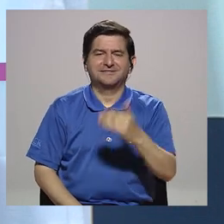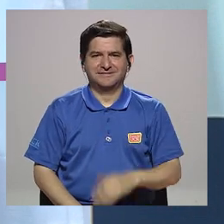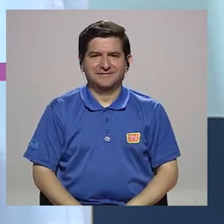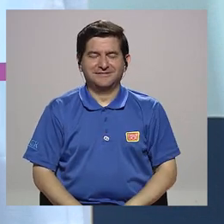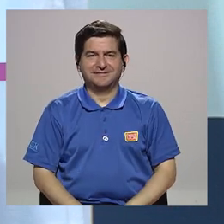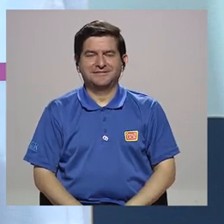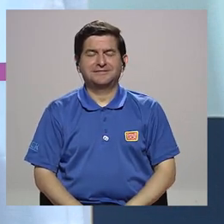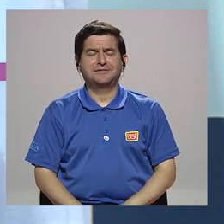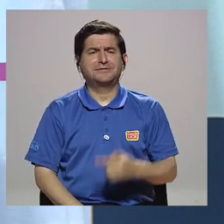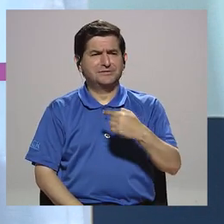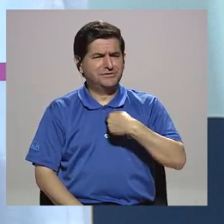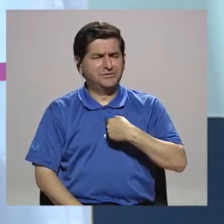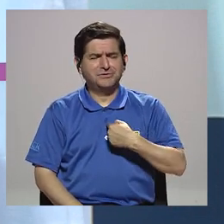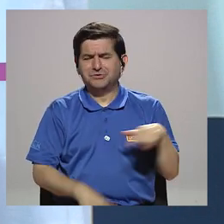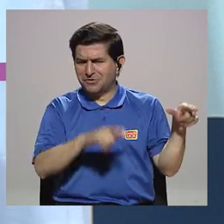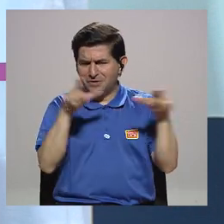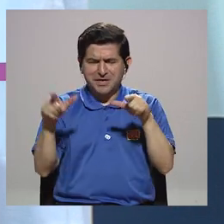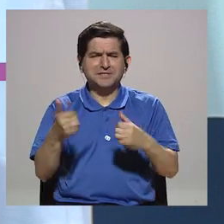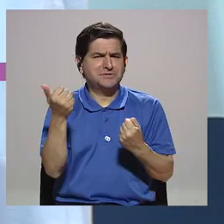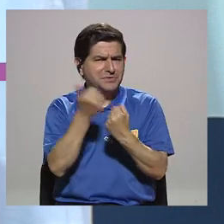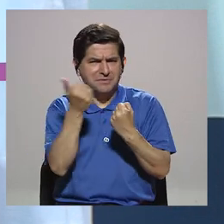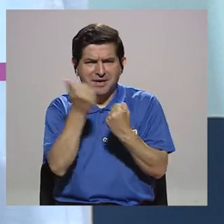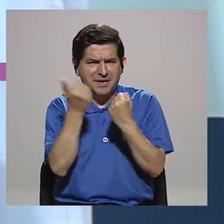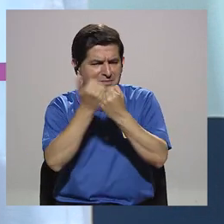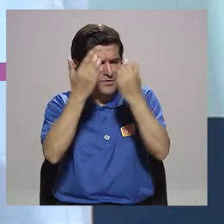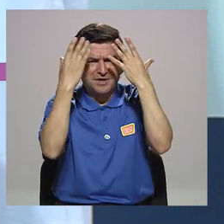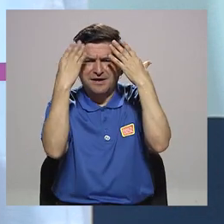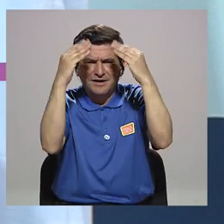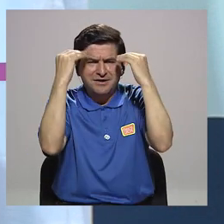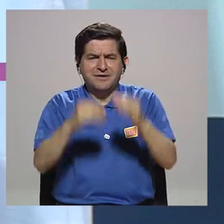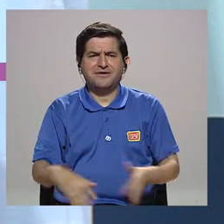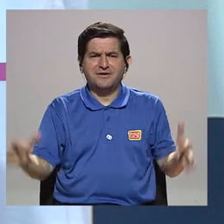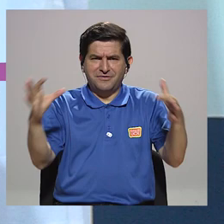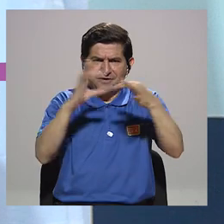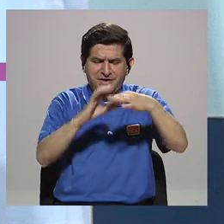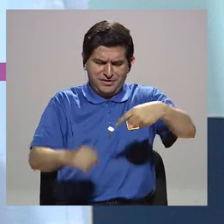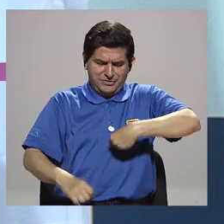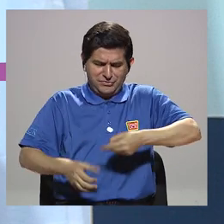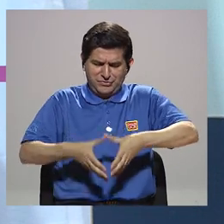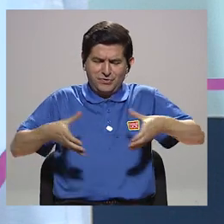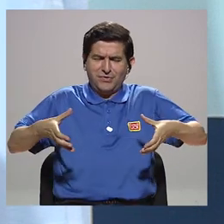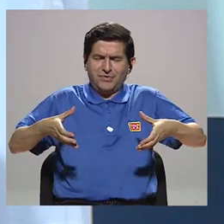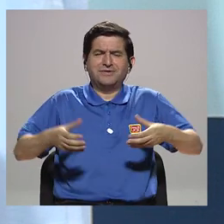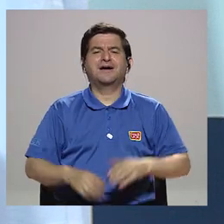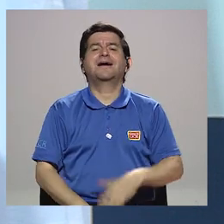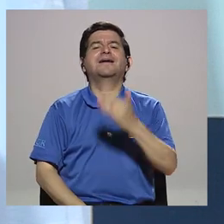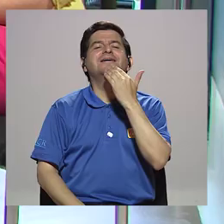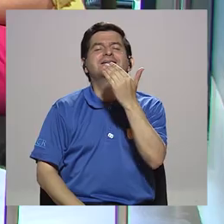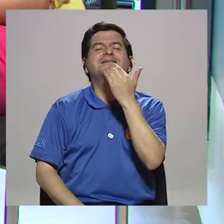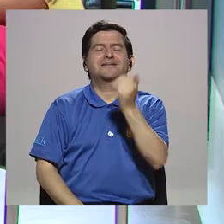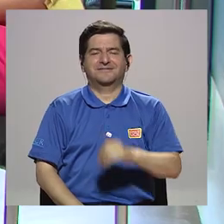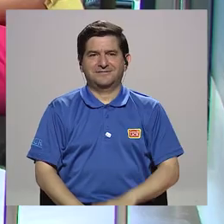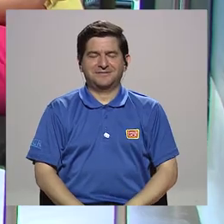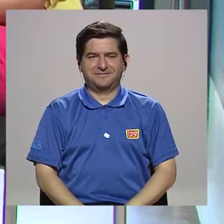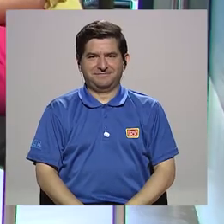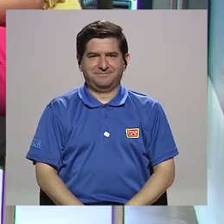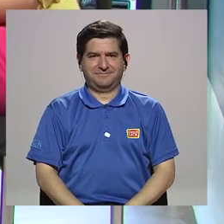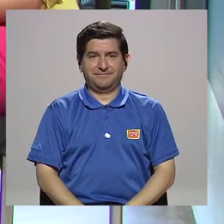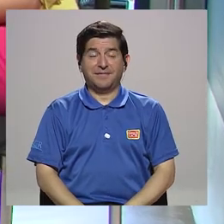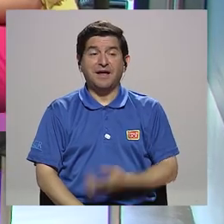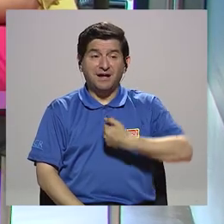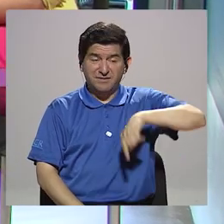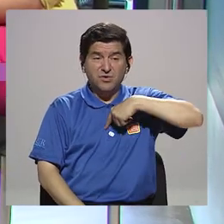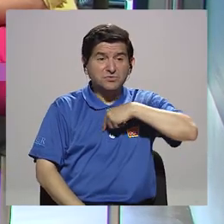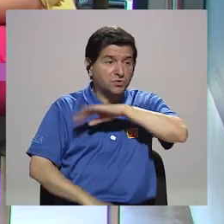aquí estoy, cualquier apoyo y dándoles un poquito de información de la gastritis. Muchísimas gracias. Doctor, bueno,